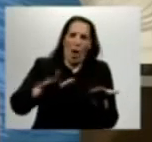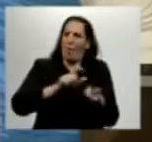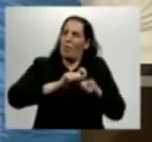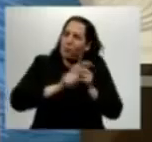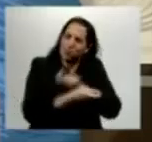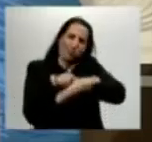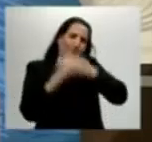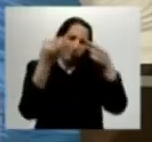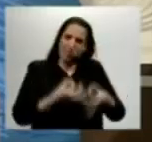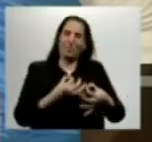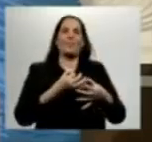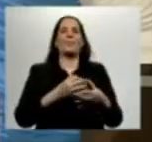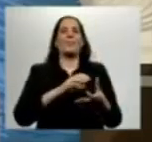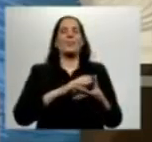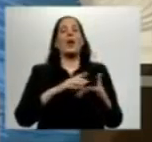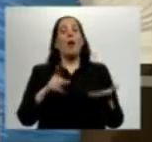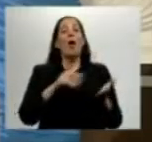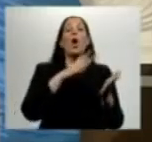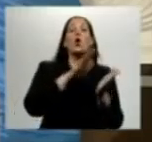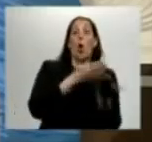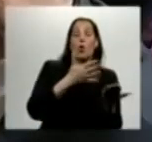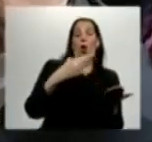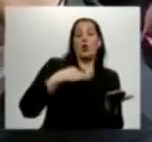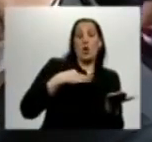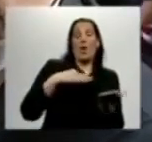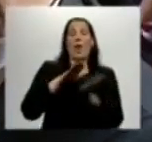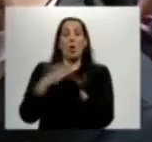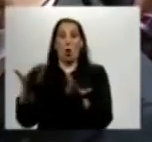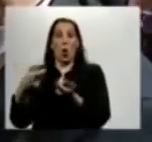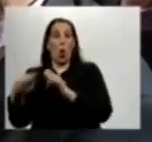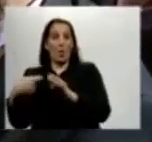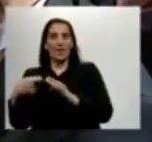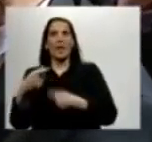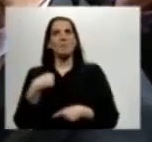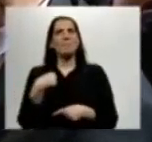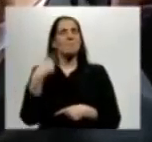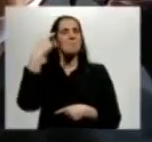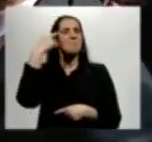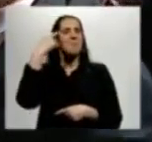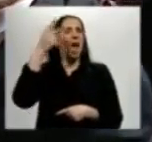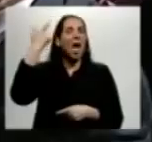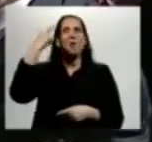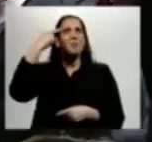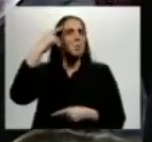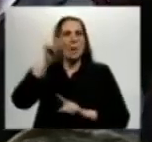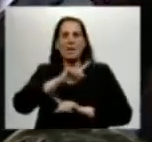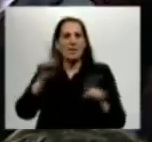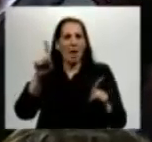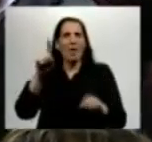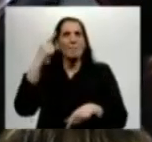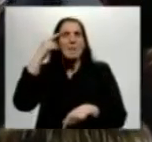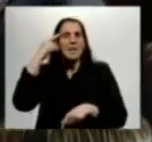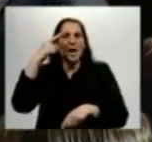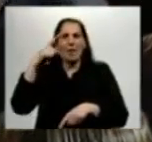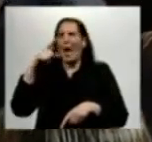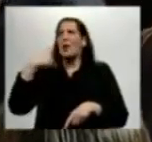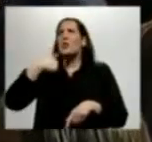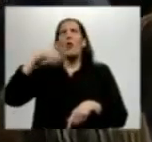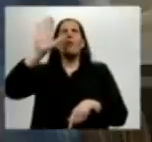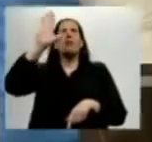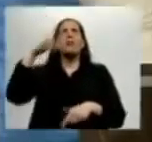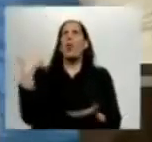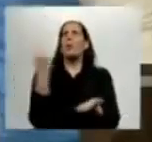de los códigos civiles y comerciales, no pensaba ni siquiera que podía volver a llegar a ser presidenta. ¿Por qué digo